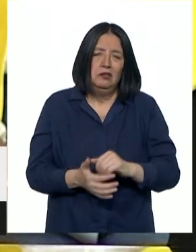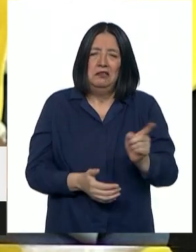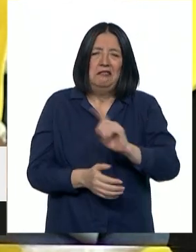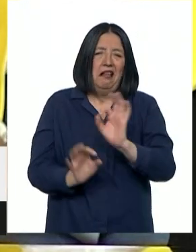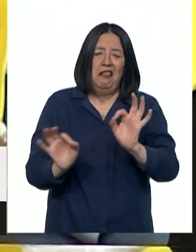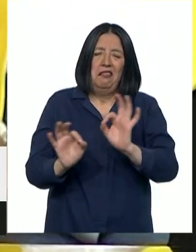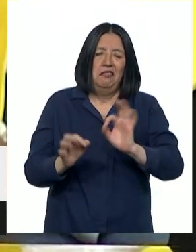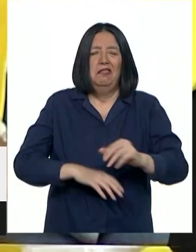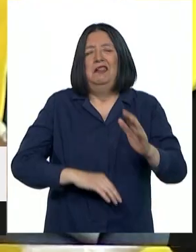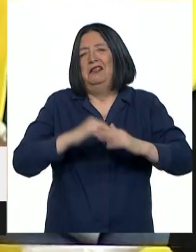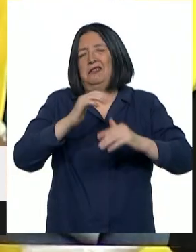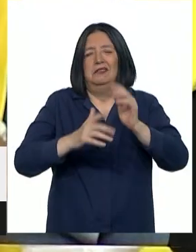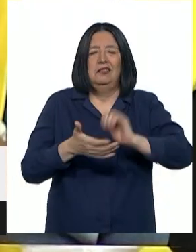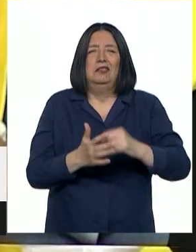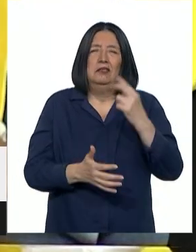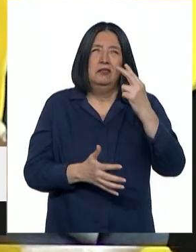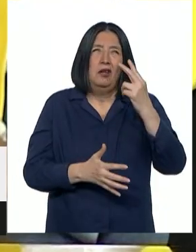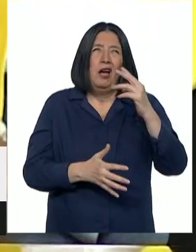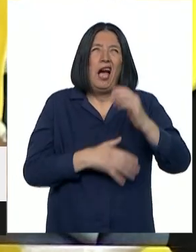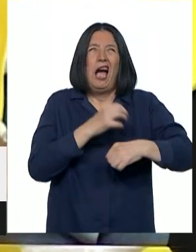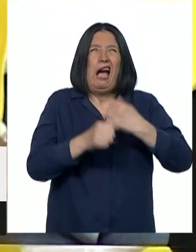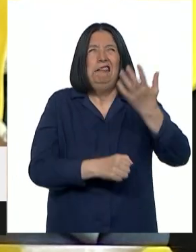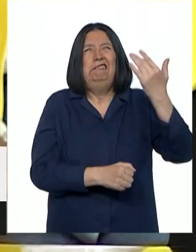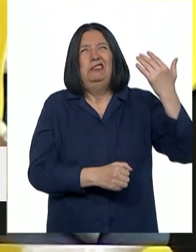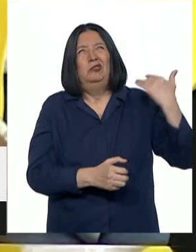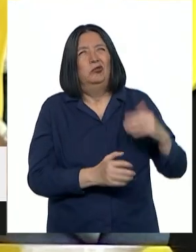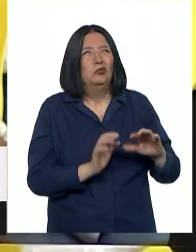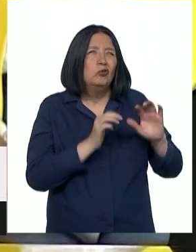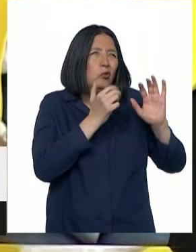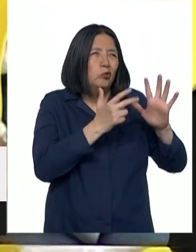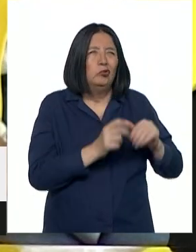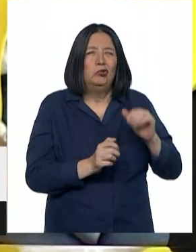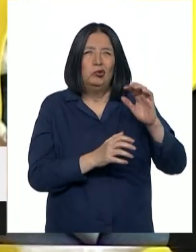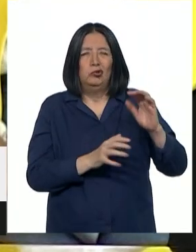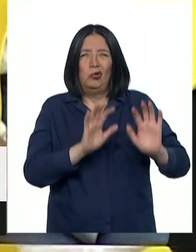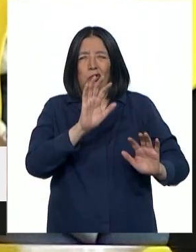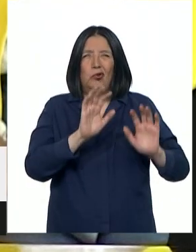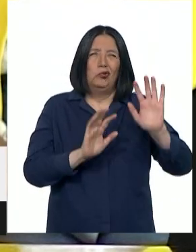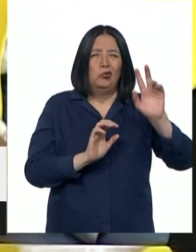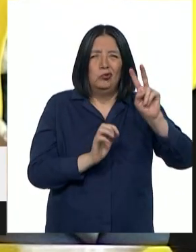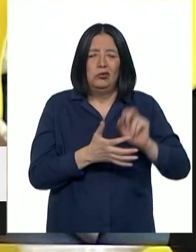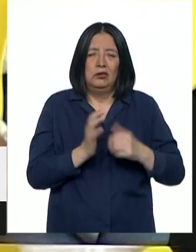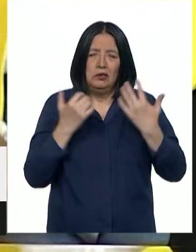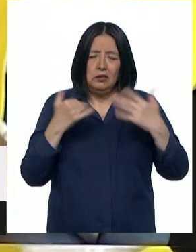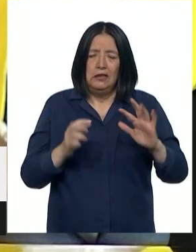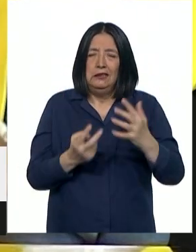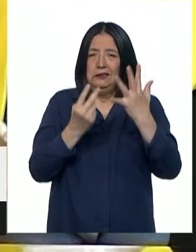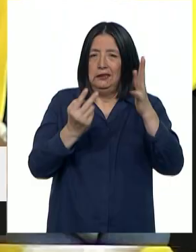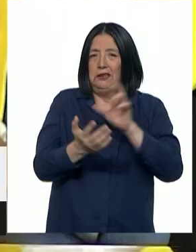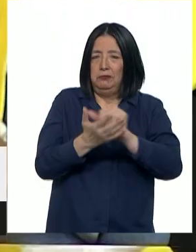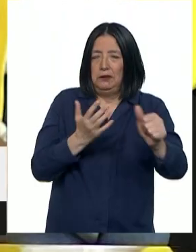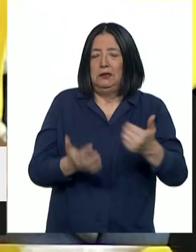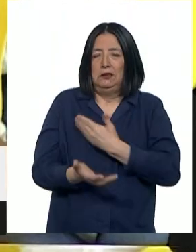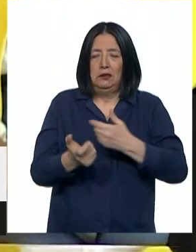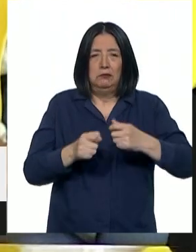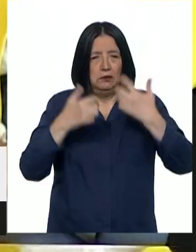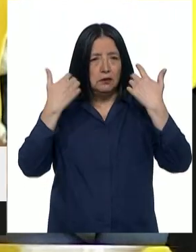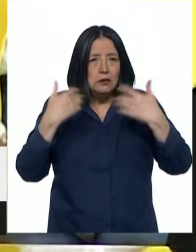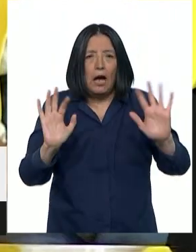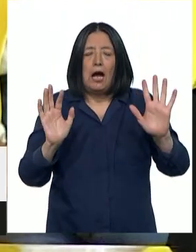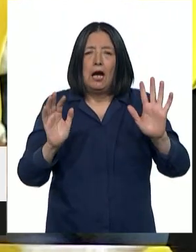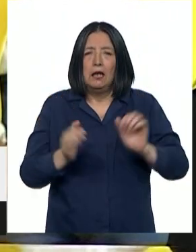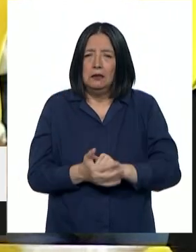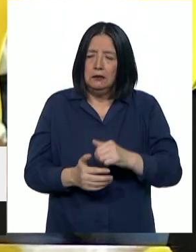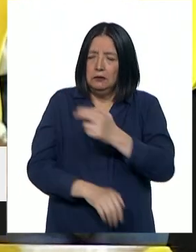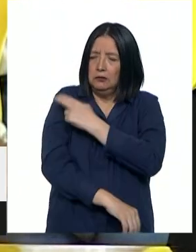parados por años, 12, 8, 10 años. En 7 meses de gobierno hemos